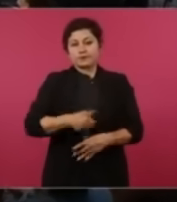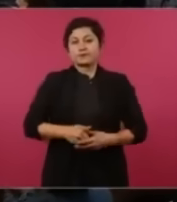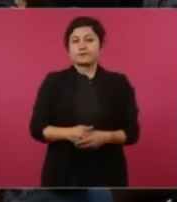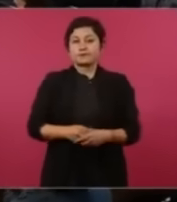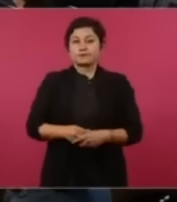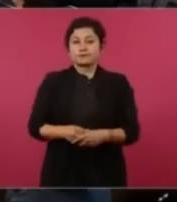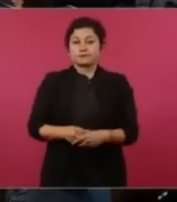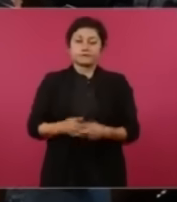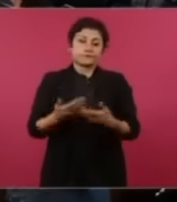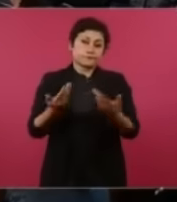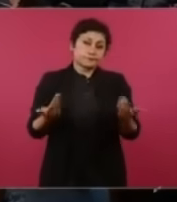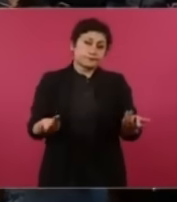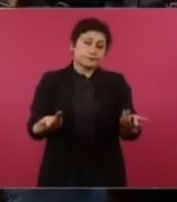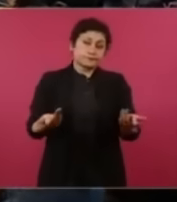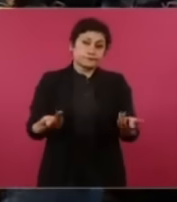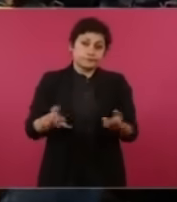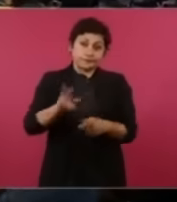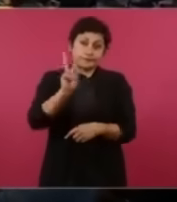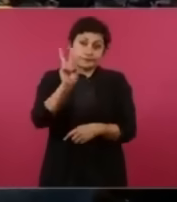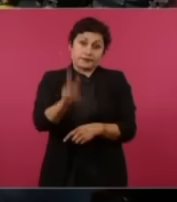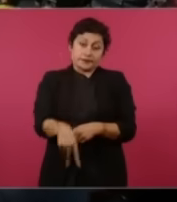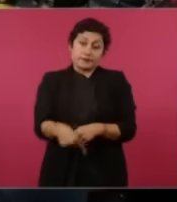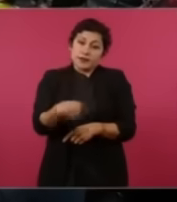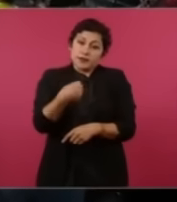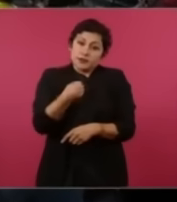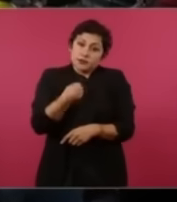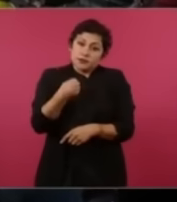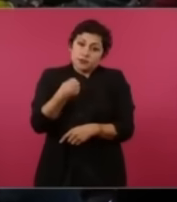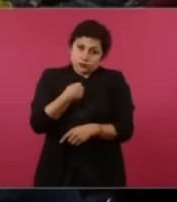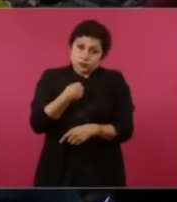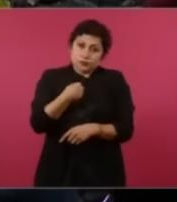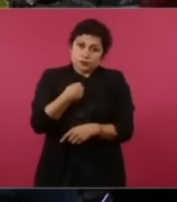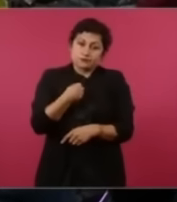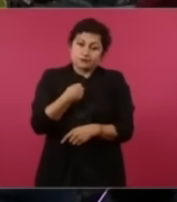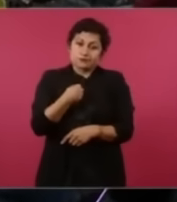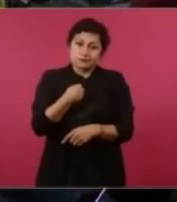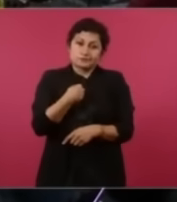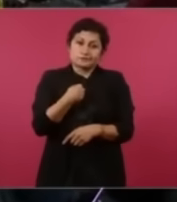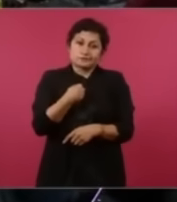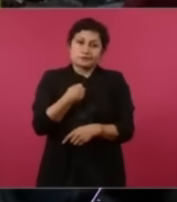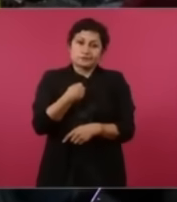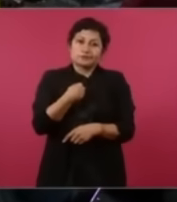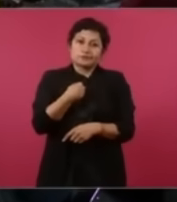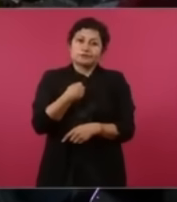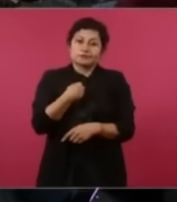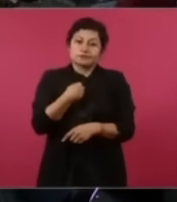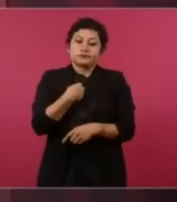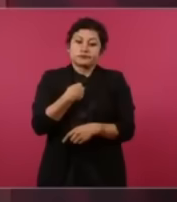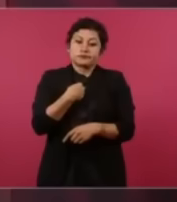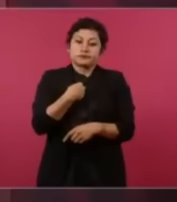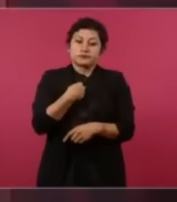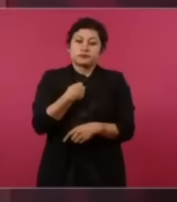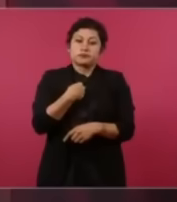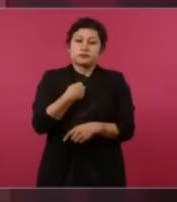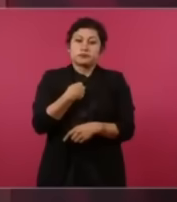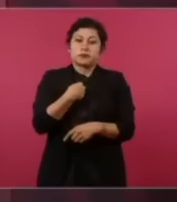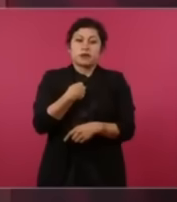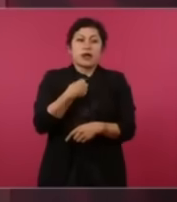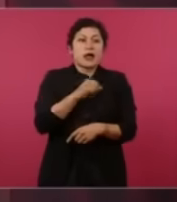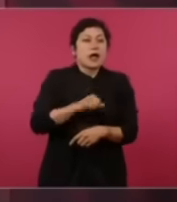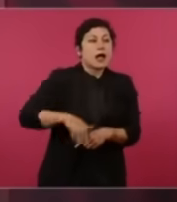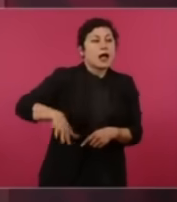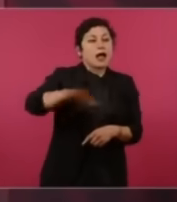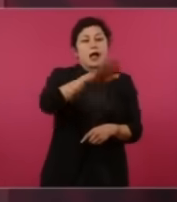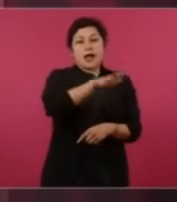Y yo agradezco a todos estos personajes, casi a todos,